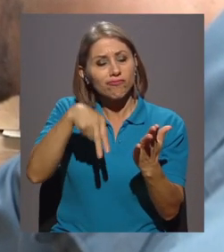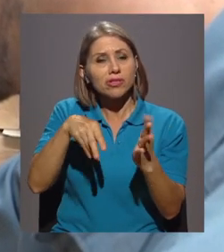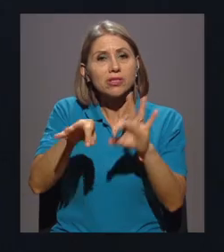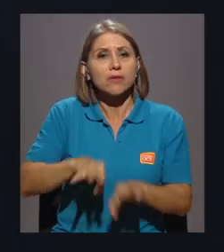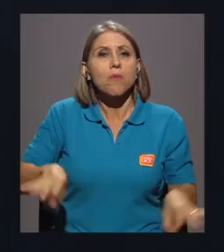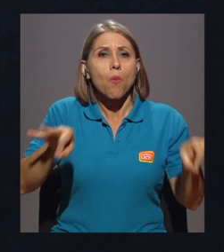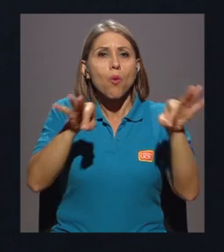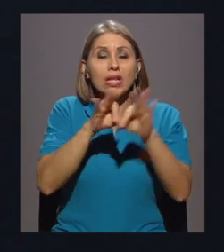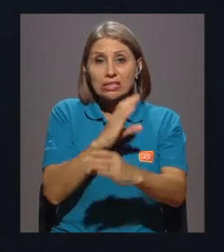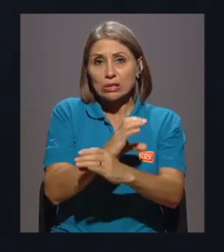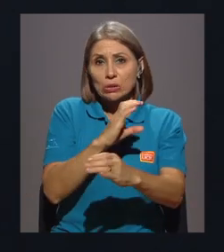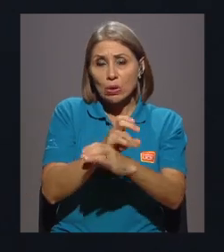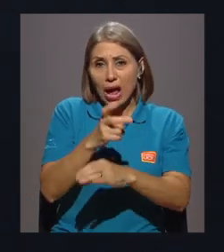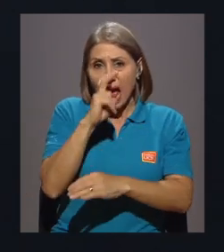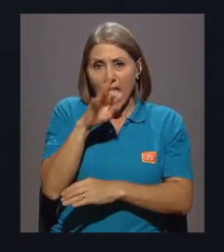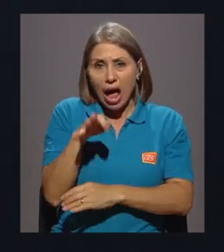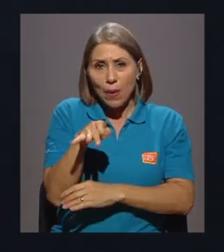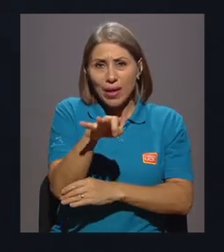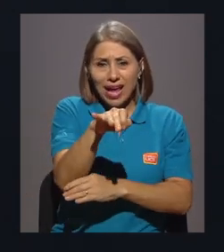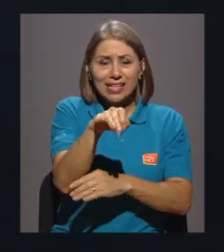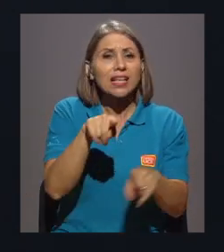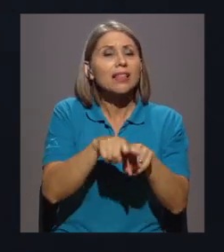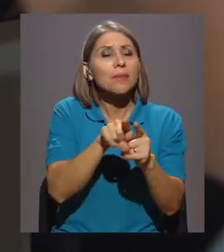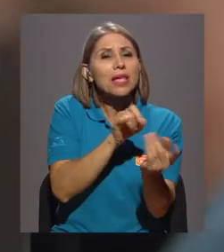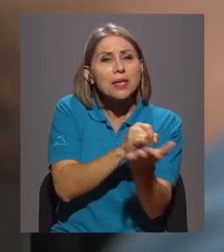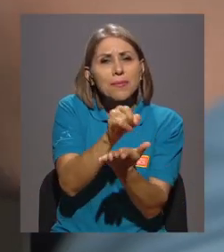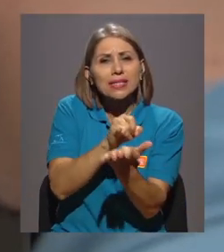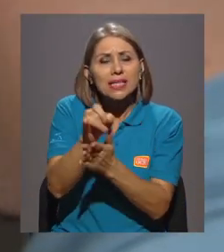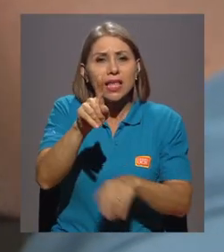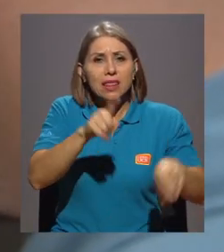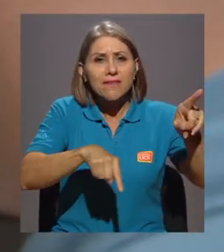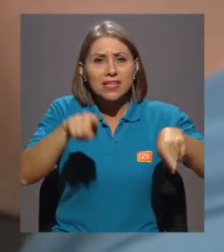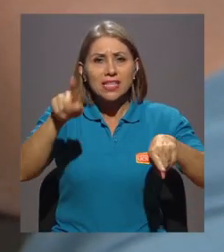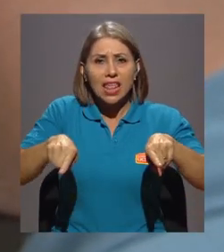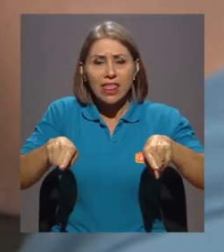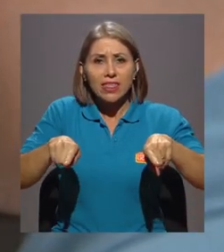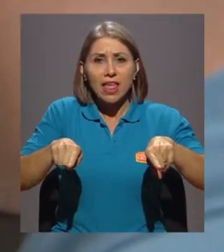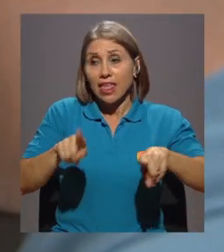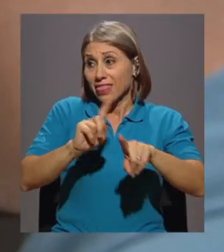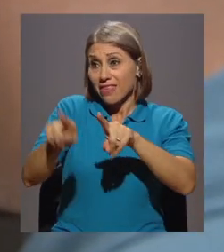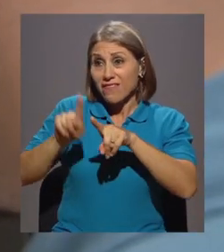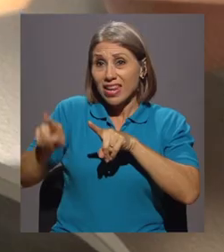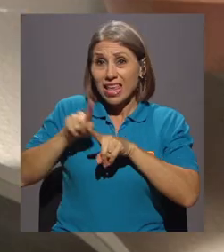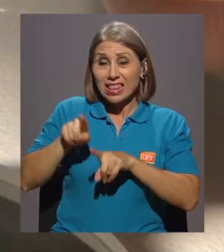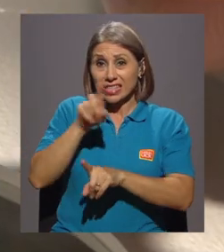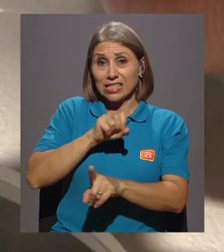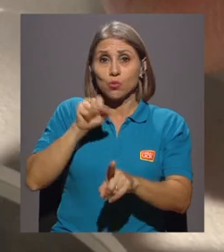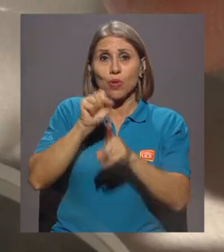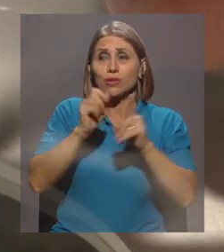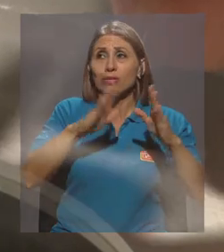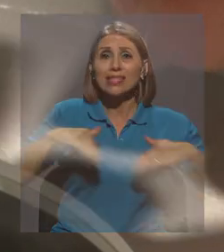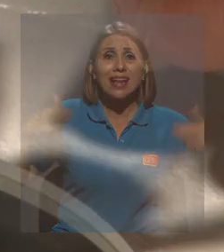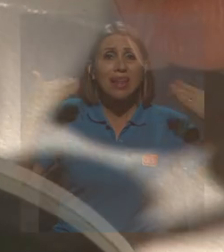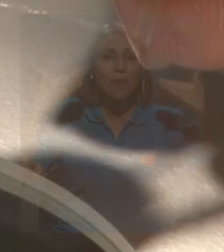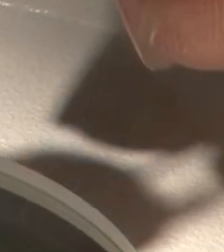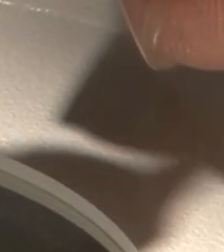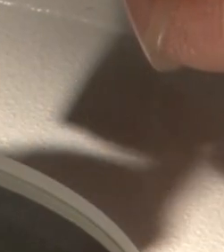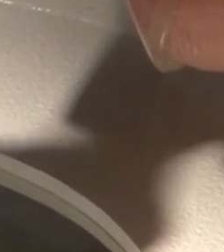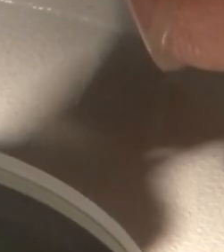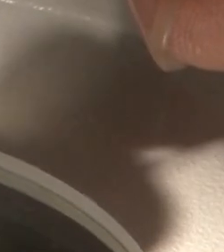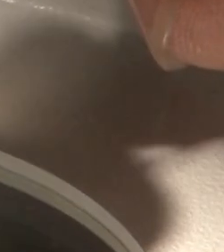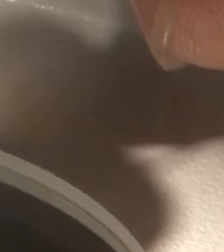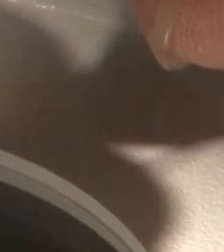conservación de las abejas en el país e investiga sobre su diversidad y la influencia de los fenómenos climáticos en el Valle Central.